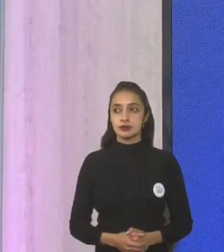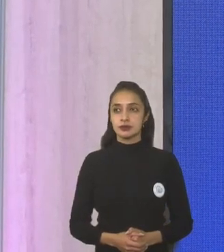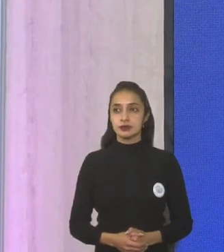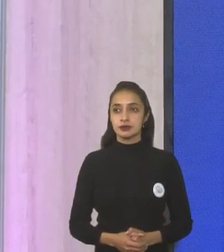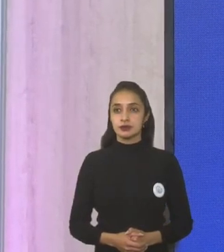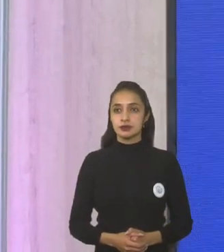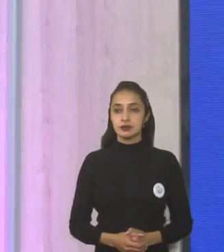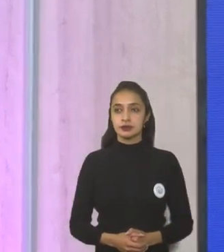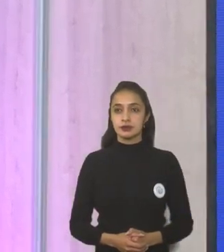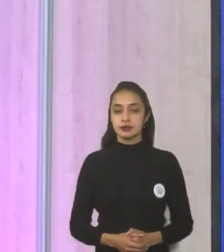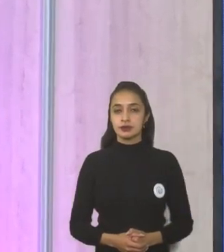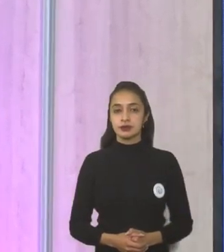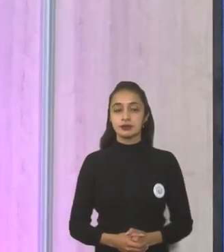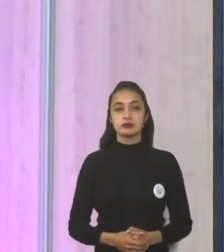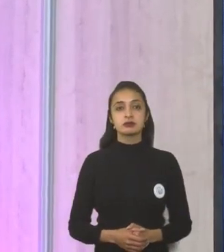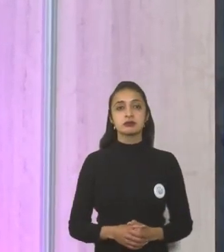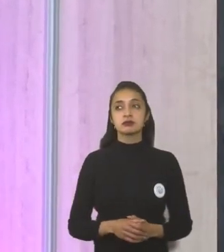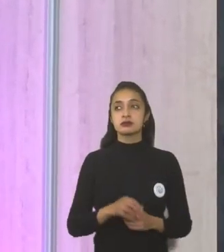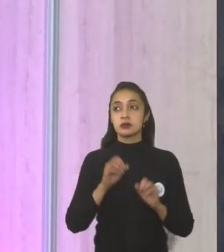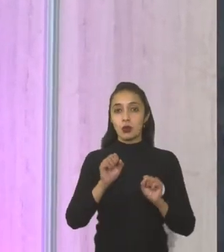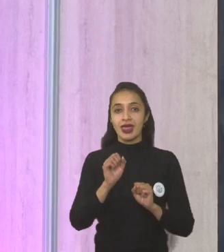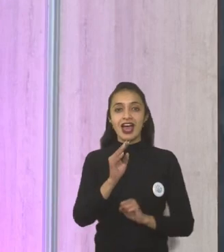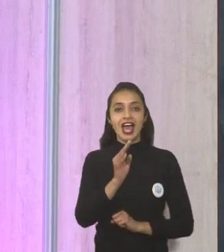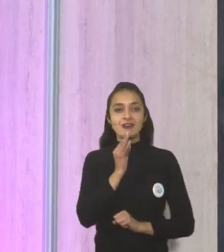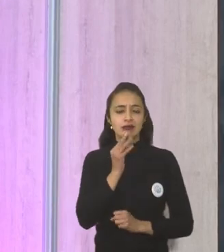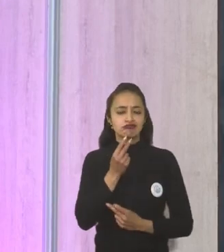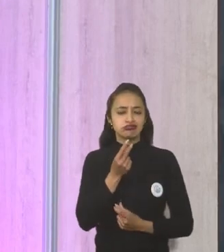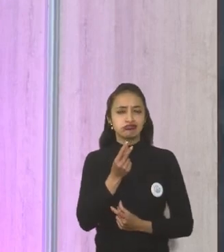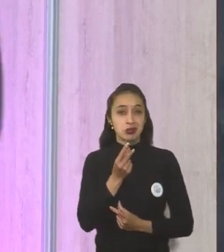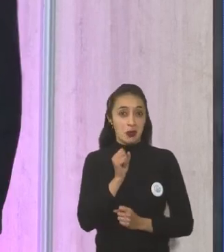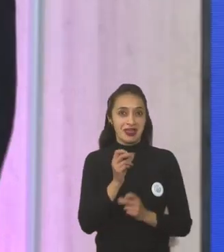Si quieres, puedes hablar en 1.5 y así aceleramos más.